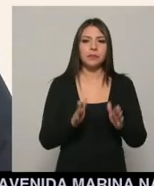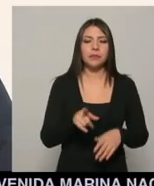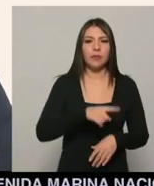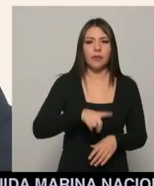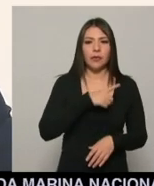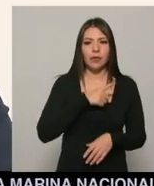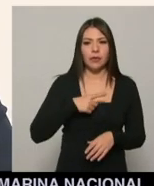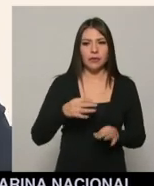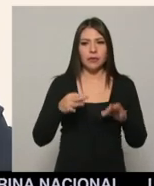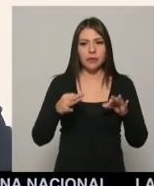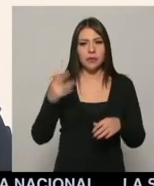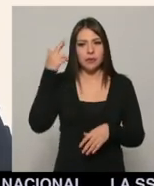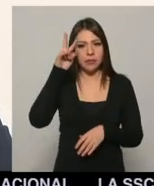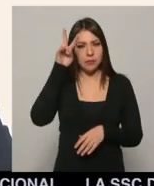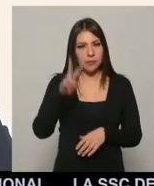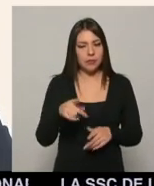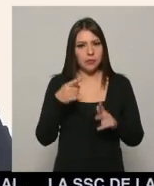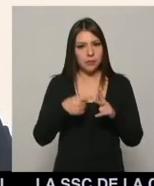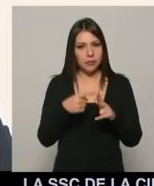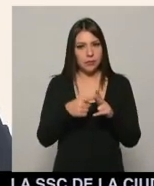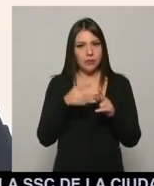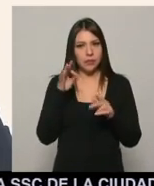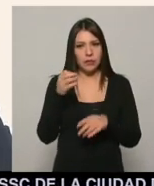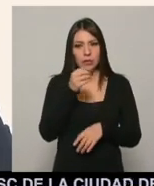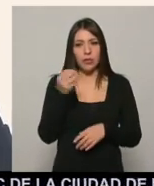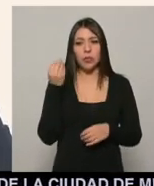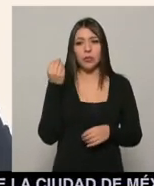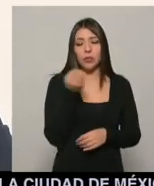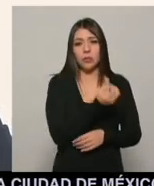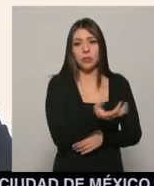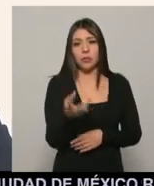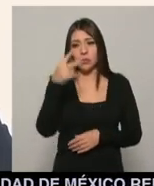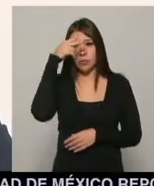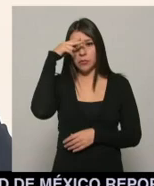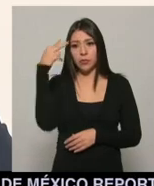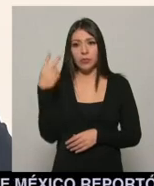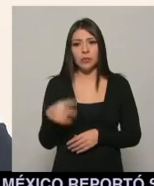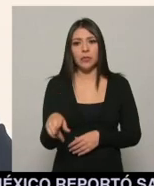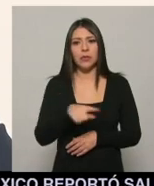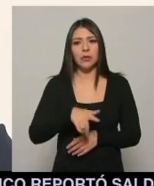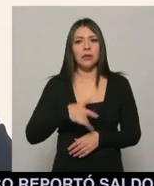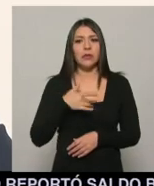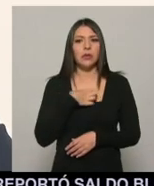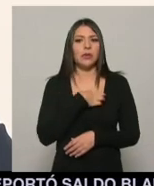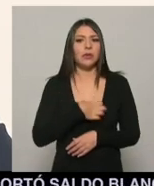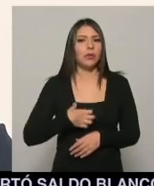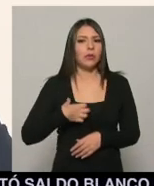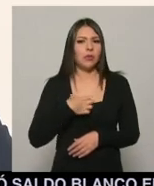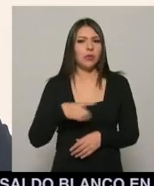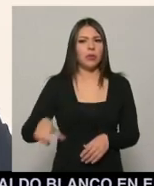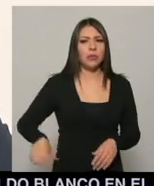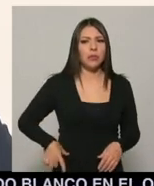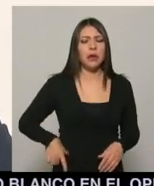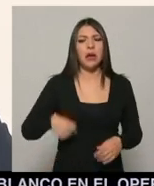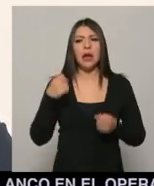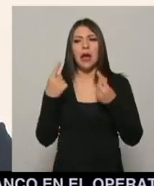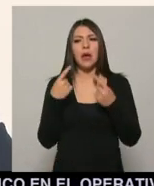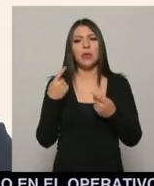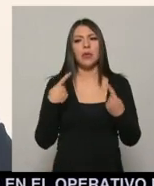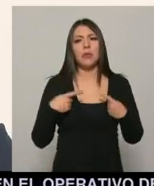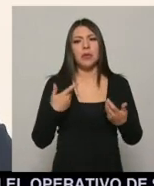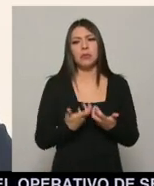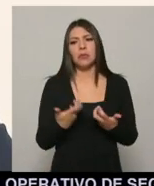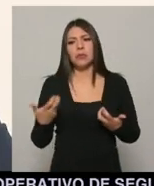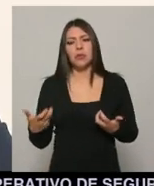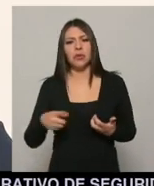mediciones objetivas. La gran mayoría de los mexicanos está contenta con el gobierno. Hay oposición, cierto, y están en